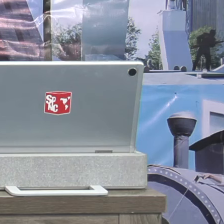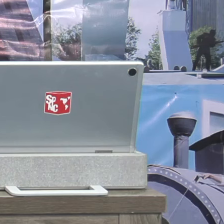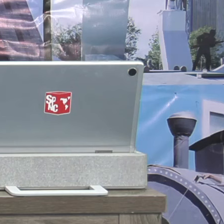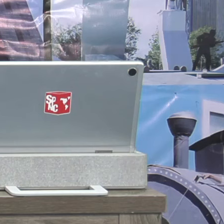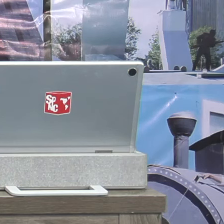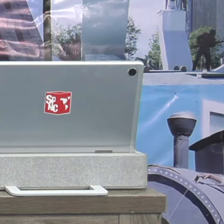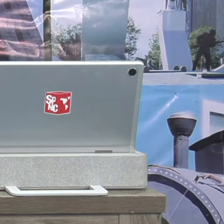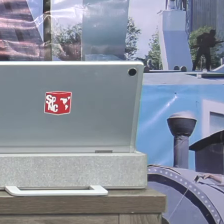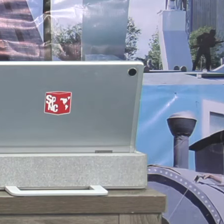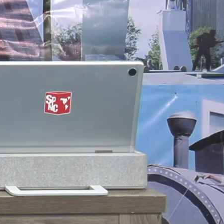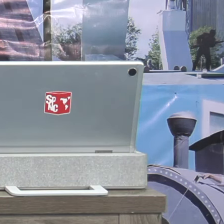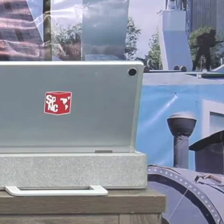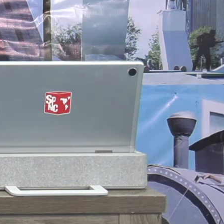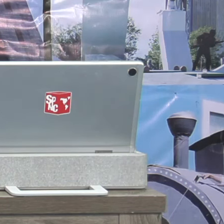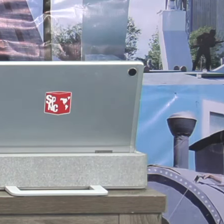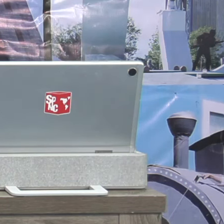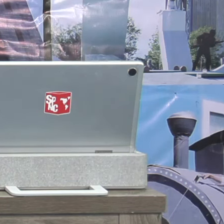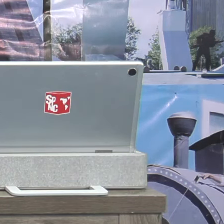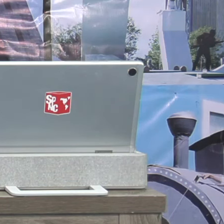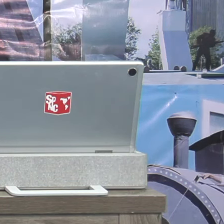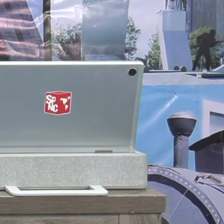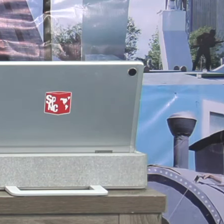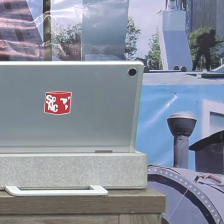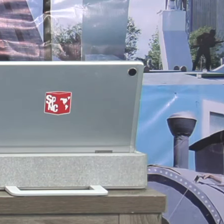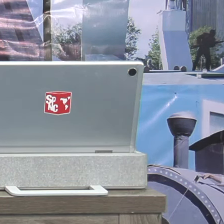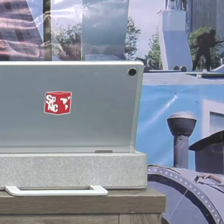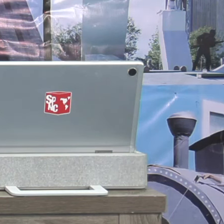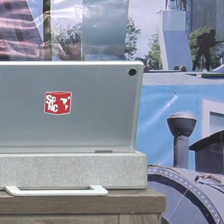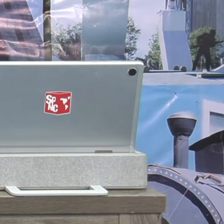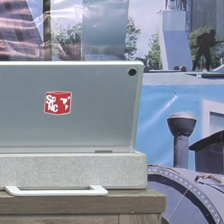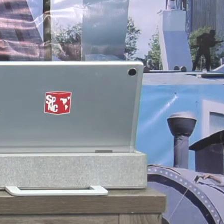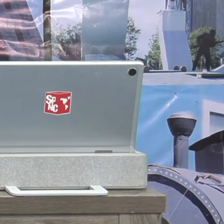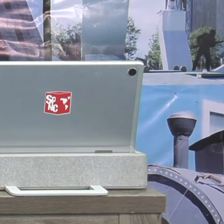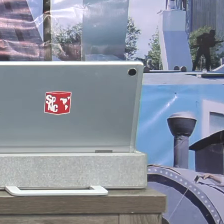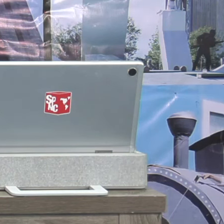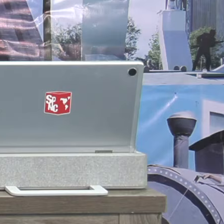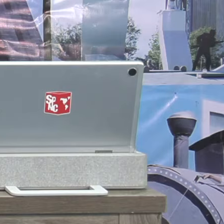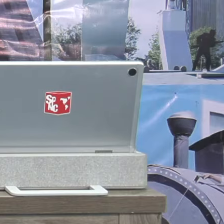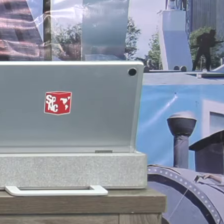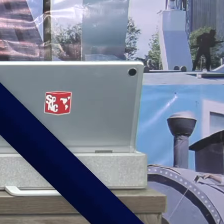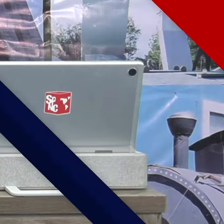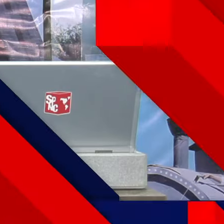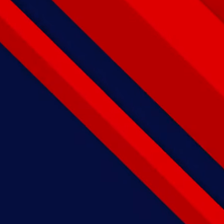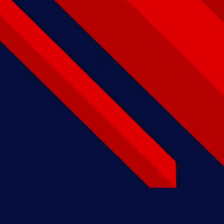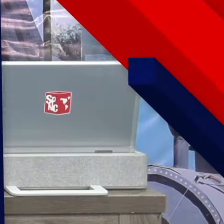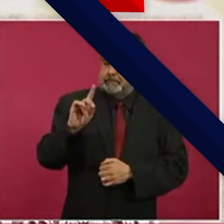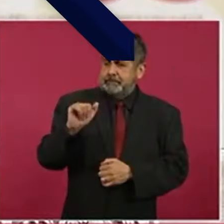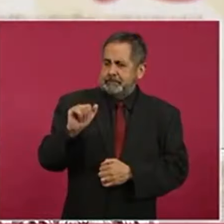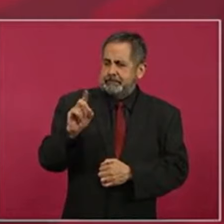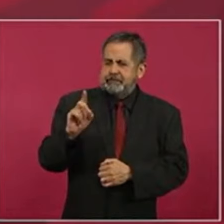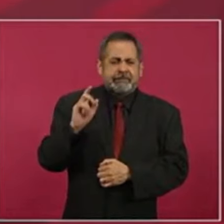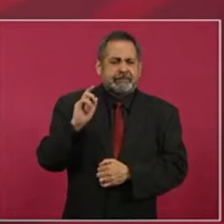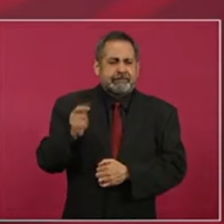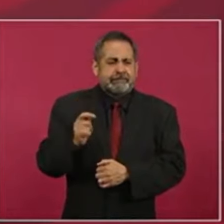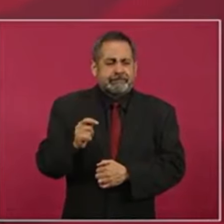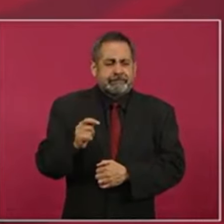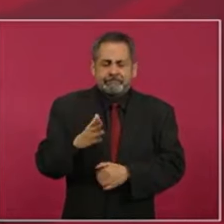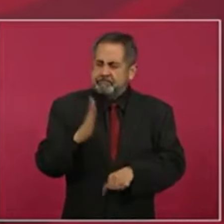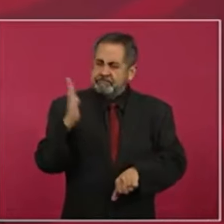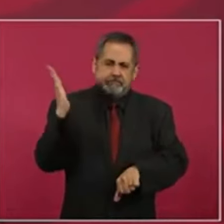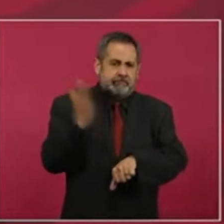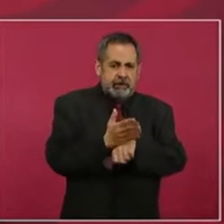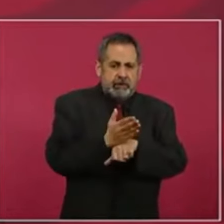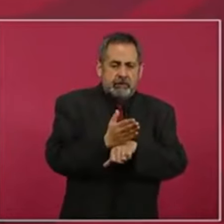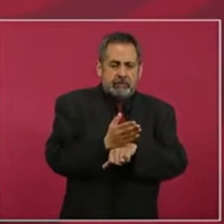avances muy importantes en el asesinato del alcalde de aguililla michoacán el que se